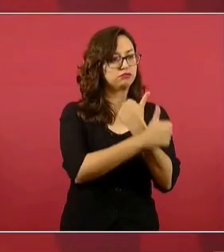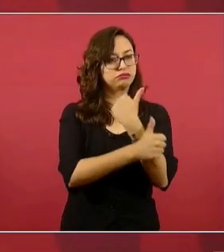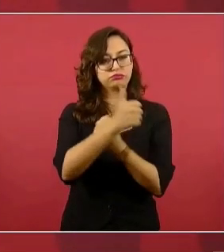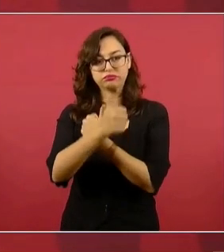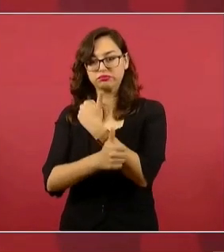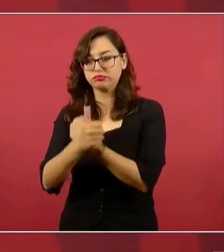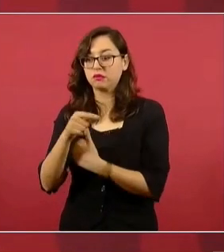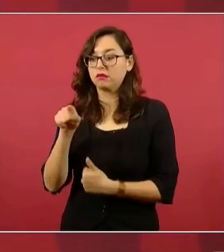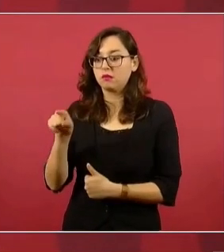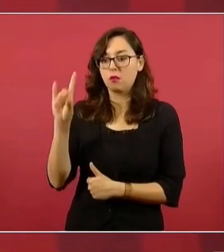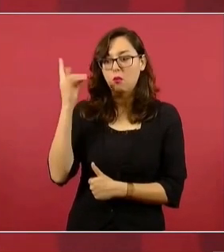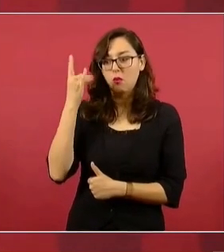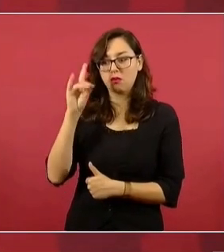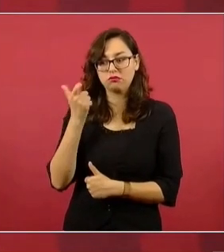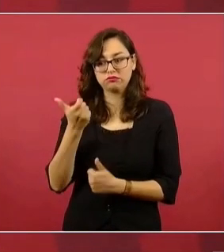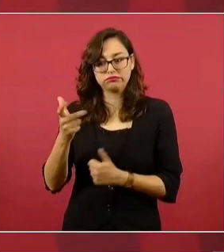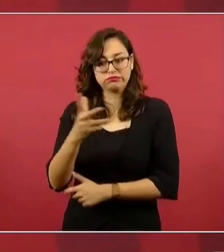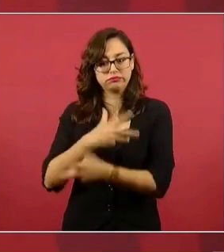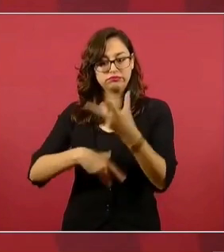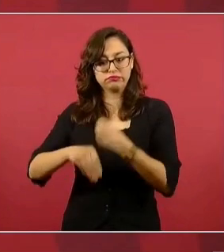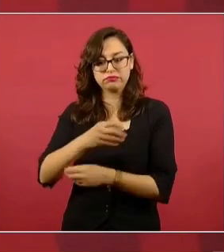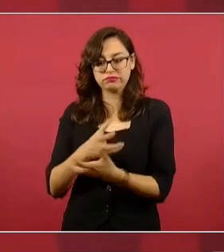América.